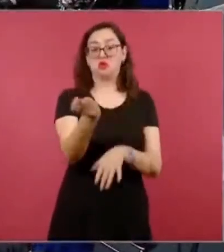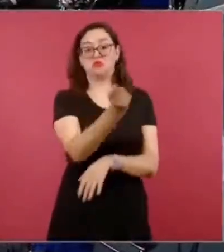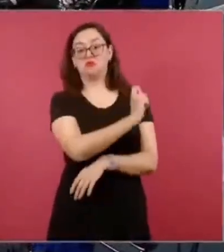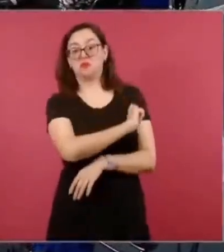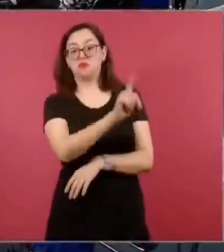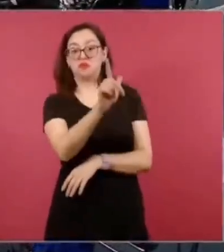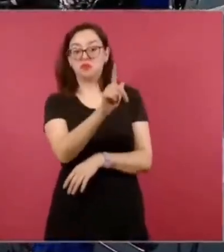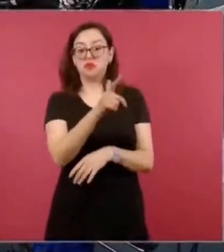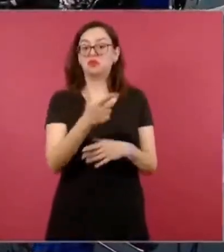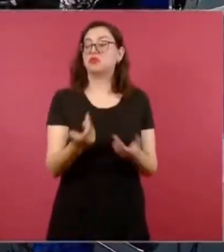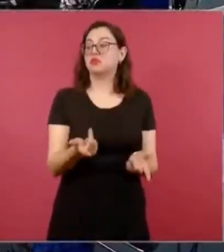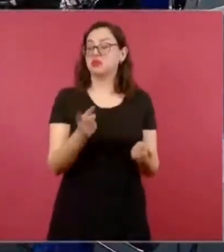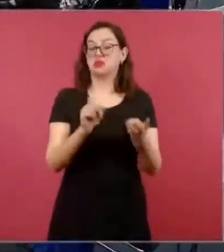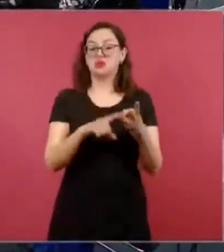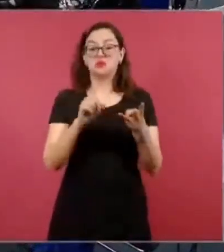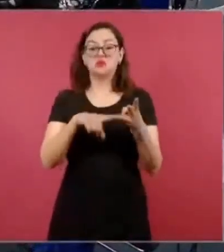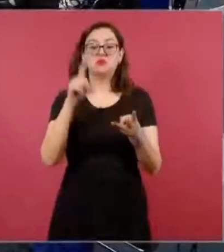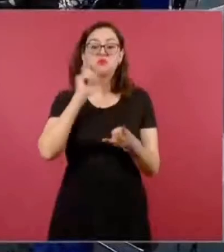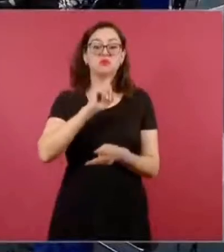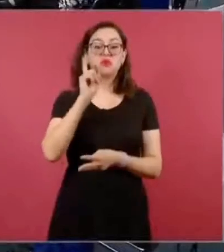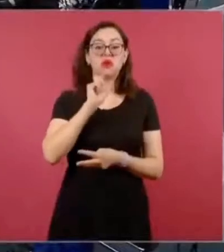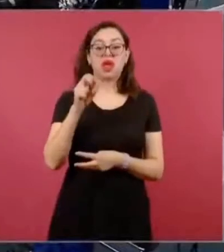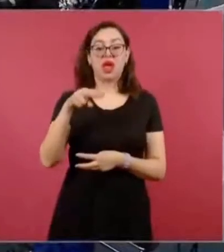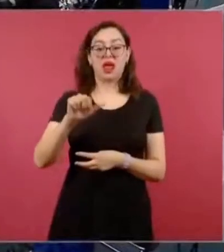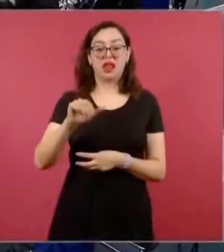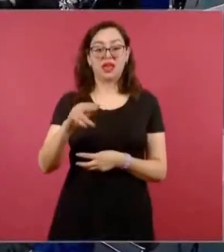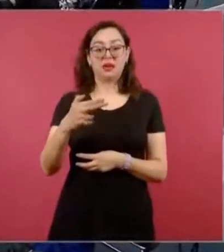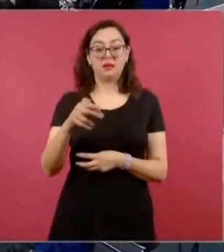y Anabel